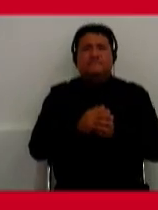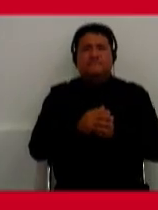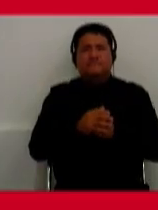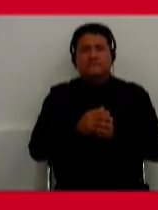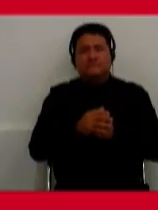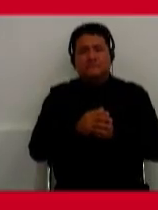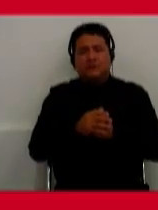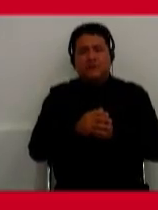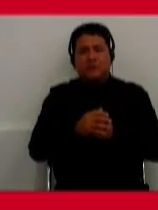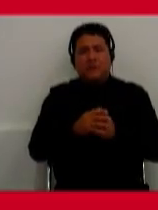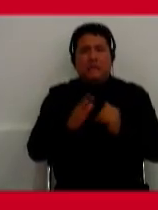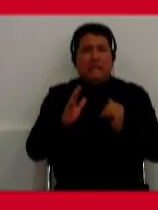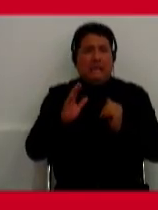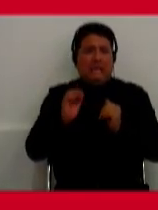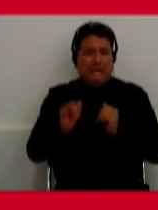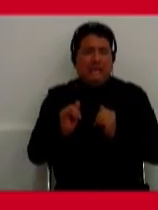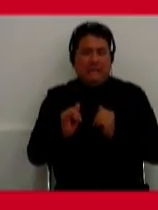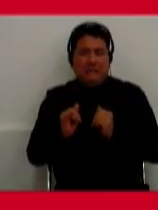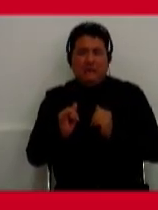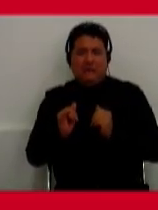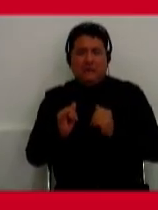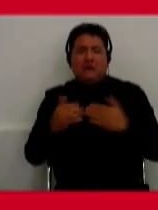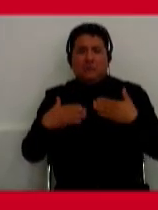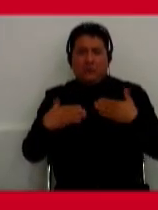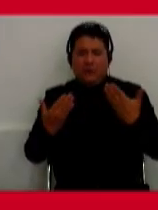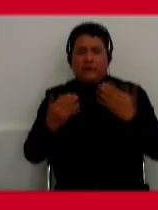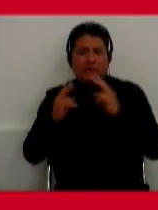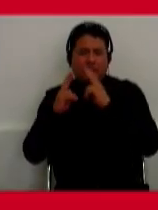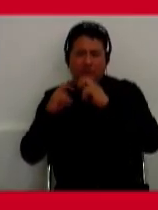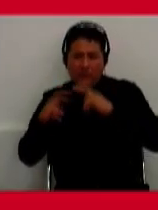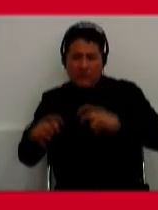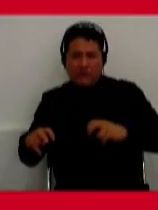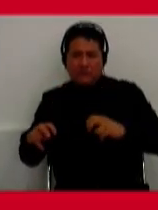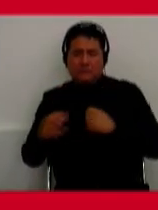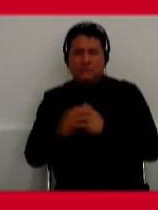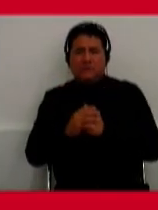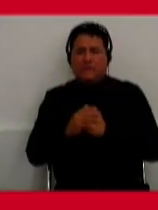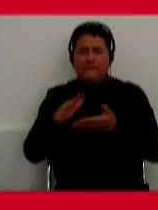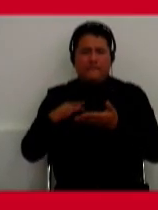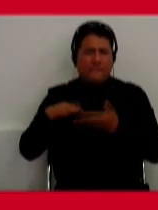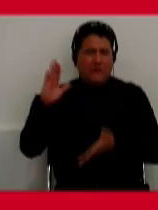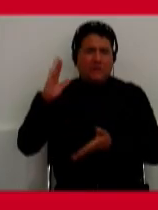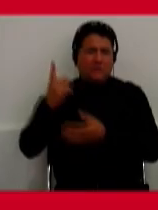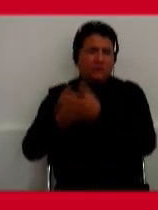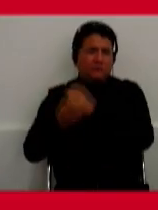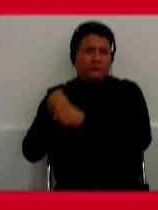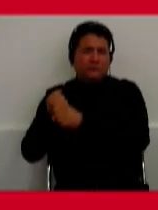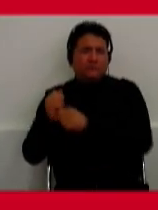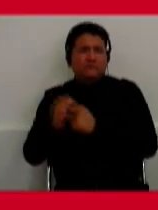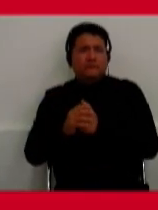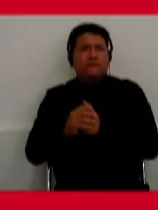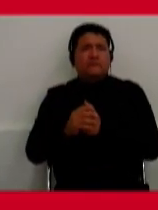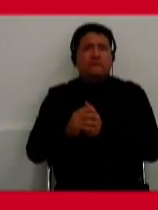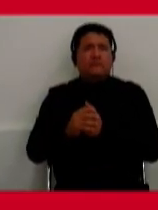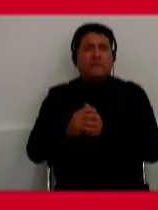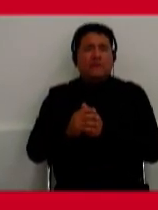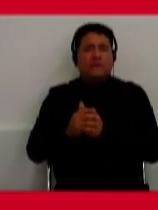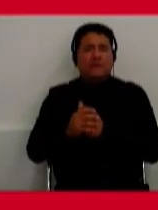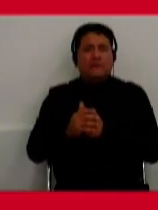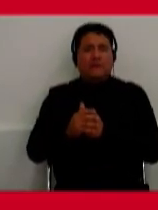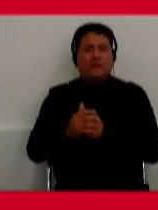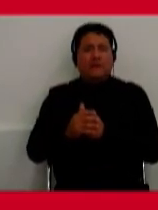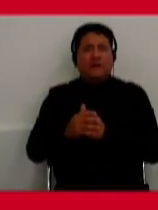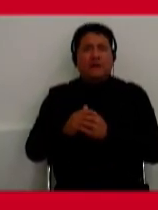geomecánico y se hace las evaluaciones geomecánicas más confiables. se actualiza continuamente esta